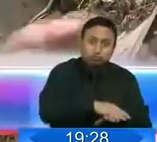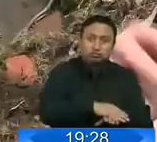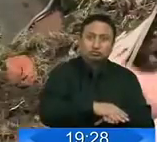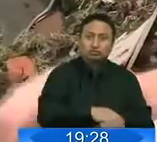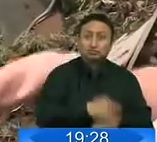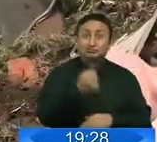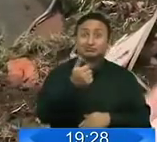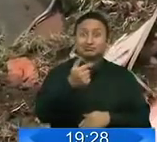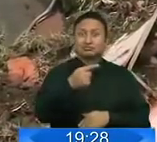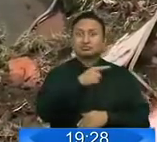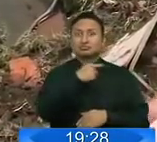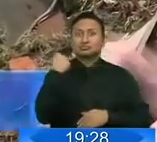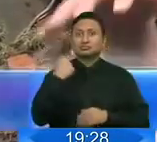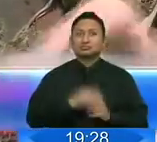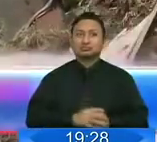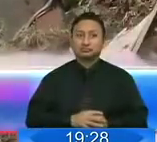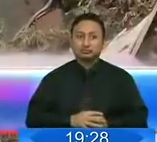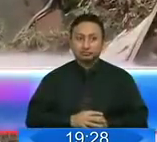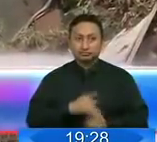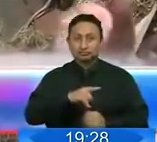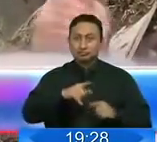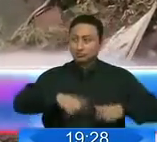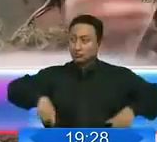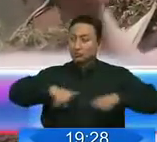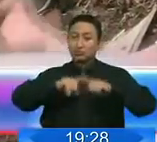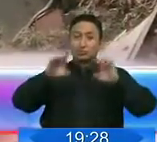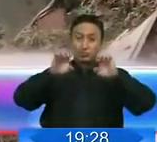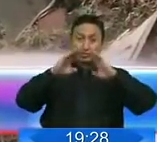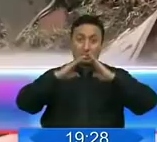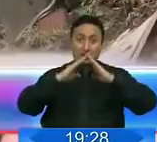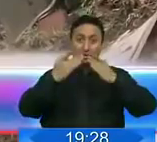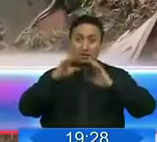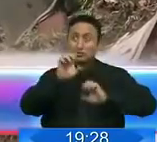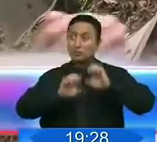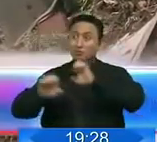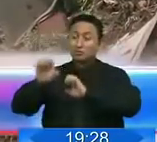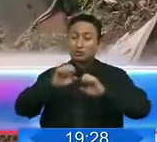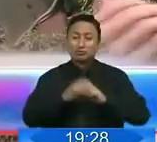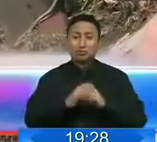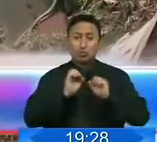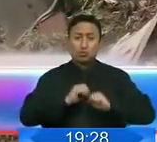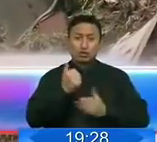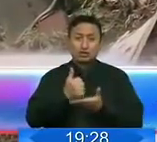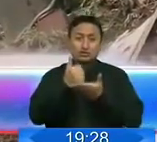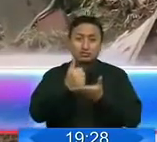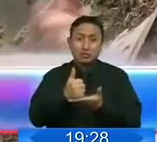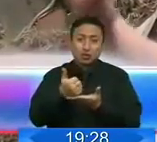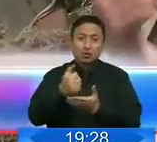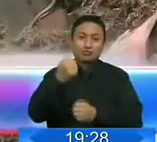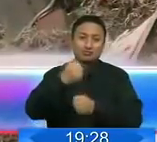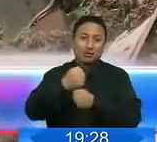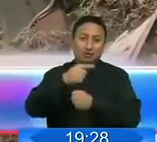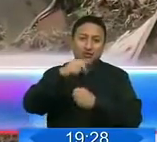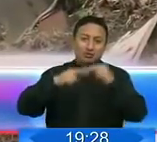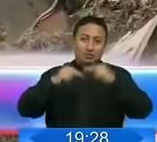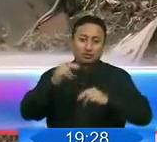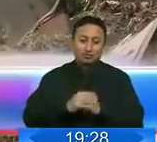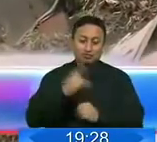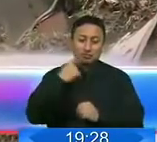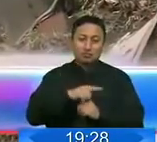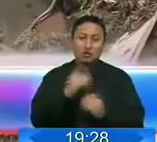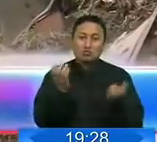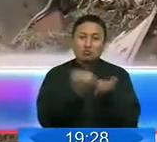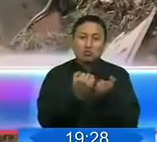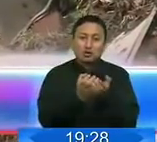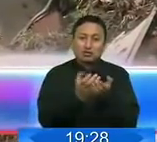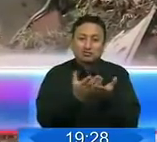haciendo una evaluación general del predio como tal para poder hacer los trabajos adicionales que deben realizarse aquí, como es la remoción de escombros dentro de la